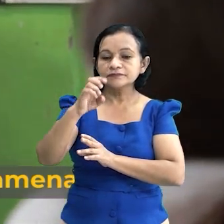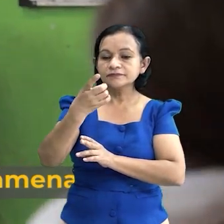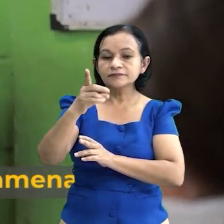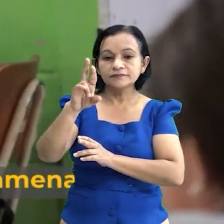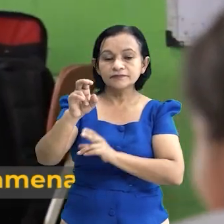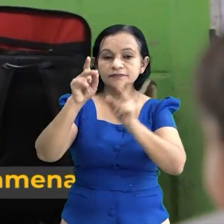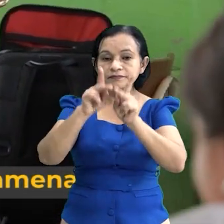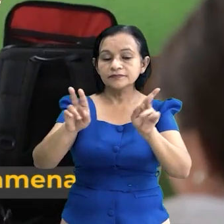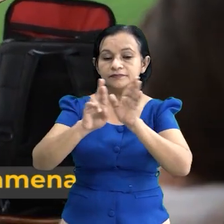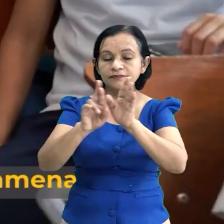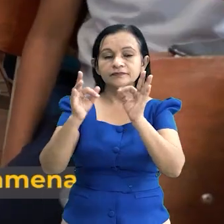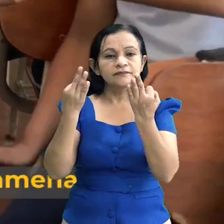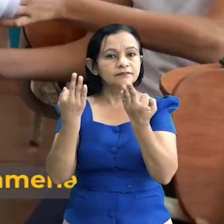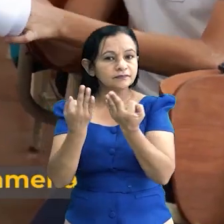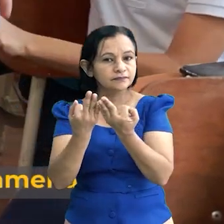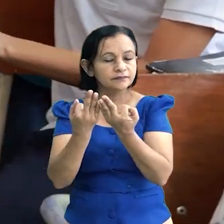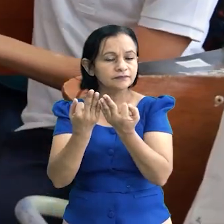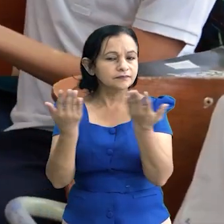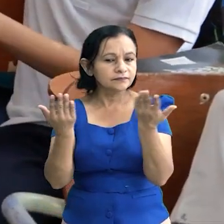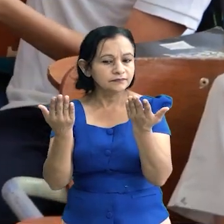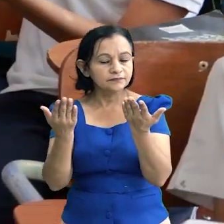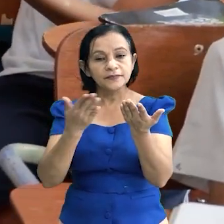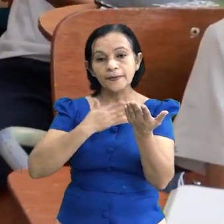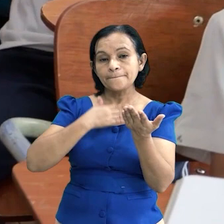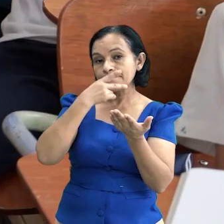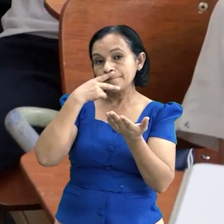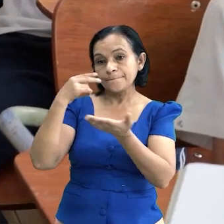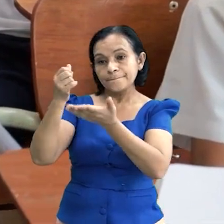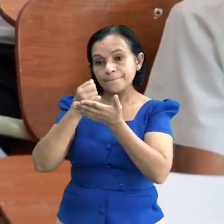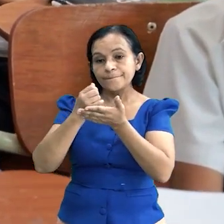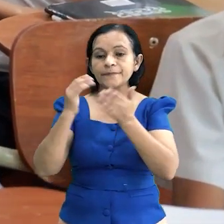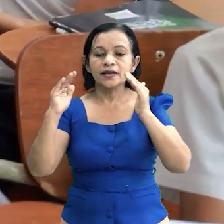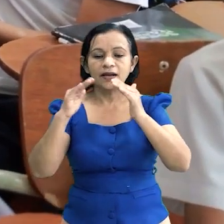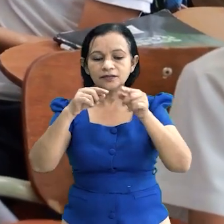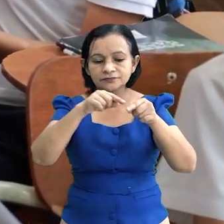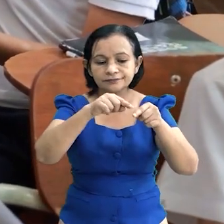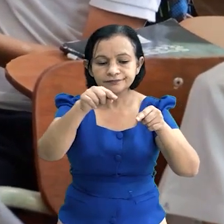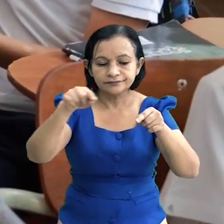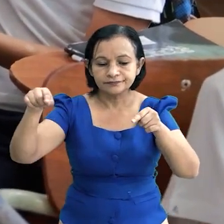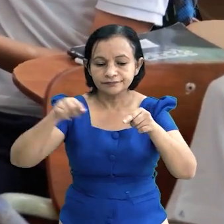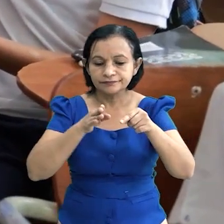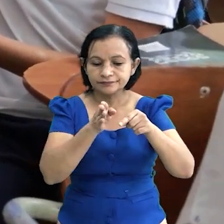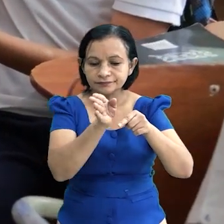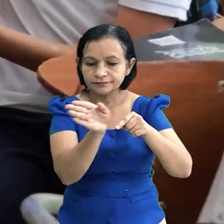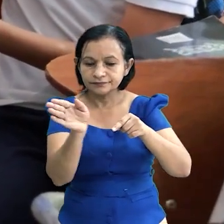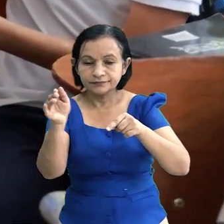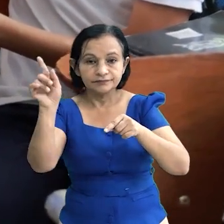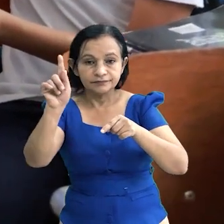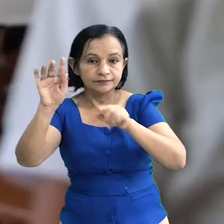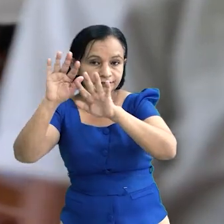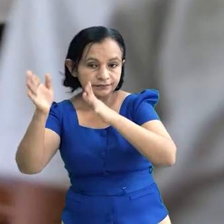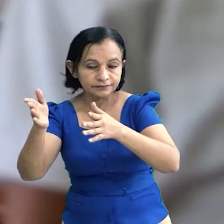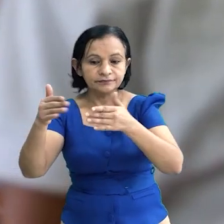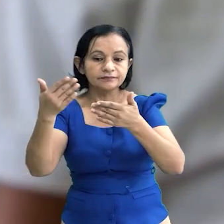hiciste tu plan de respuesta familiar multiamenaza? Pues mi papá nos ayudó con el croquis de la casa y mi tía con la ruta de evacuación